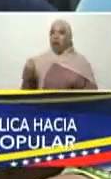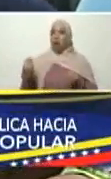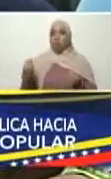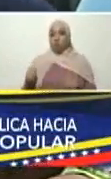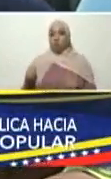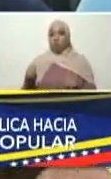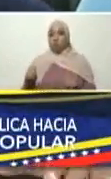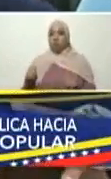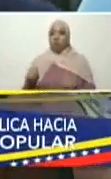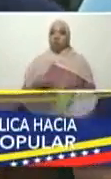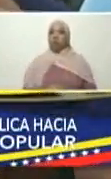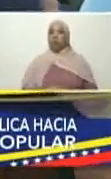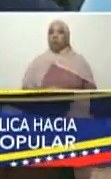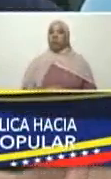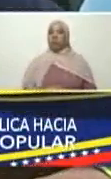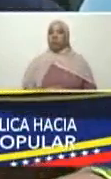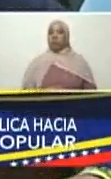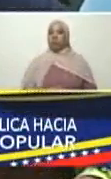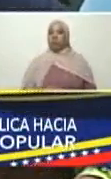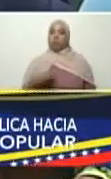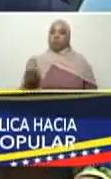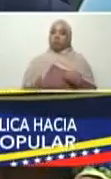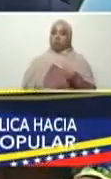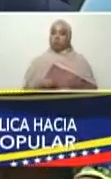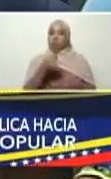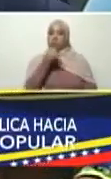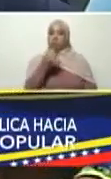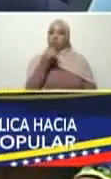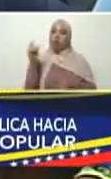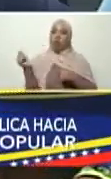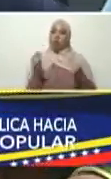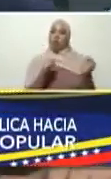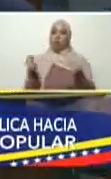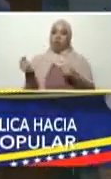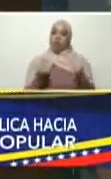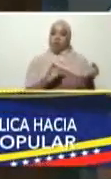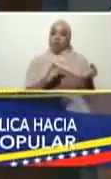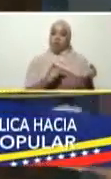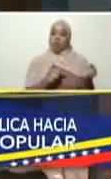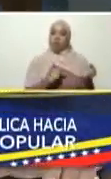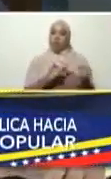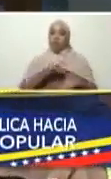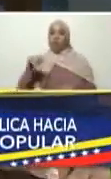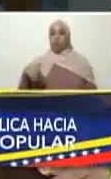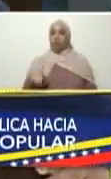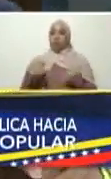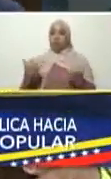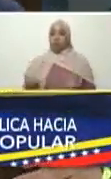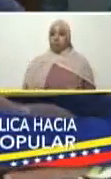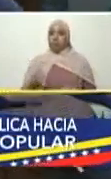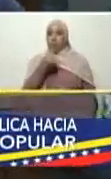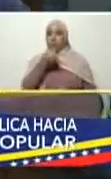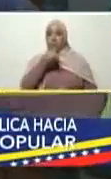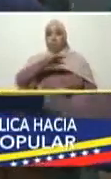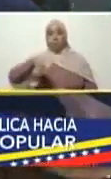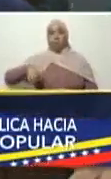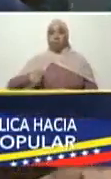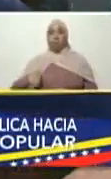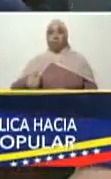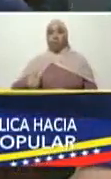es el asunto de cómo hacer este debate, ¿no? Discutíamos nosotros que nosotros los comuneros somos